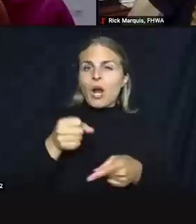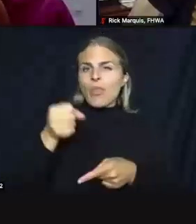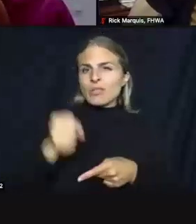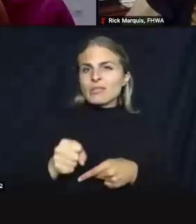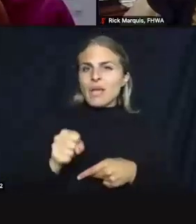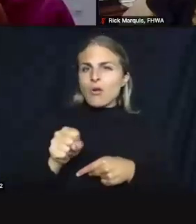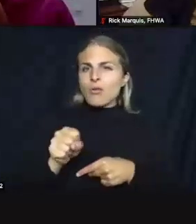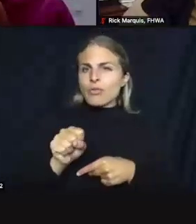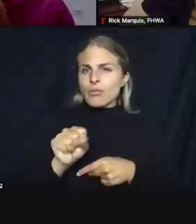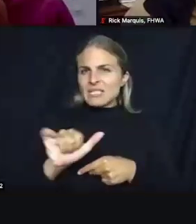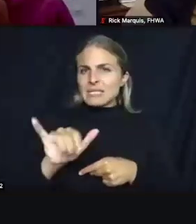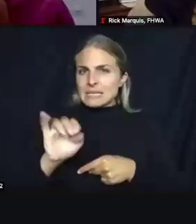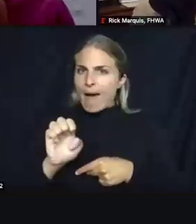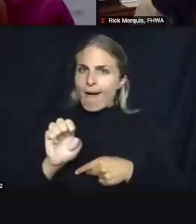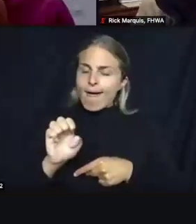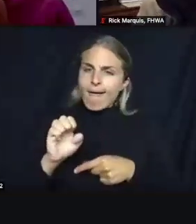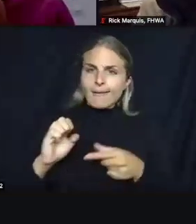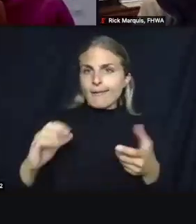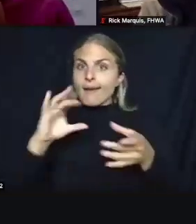pasar